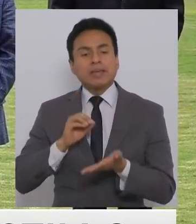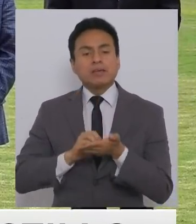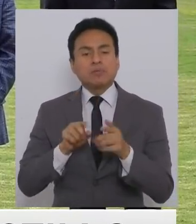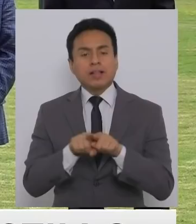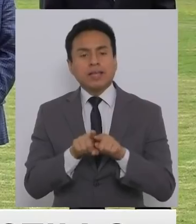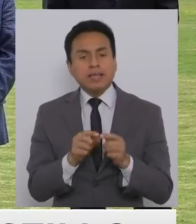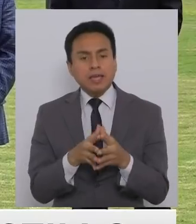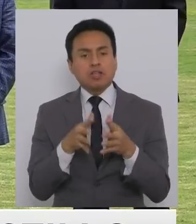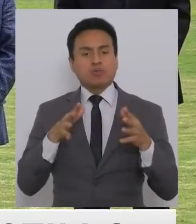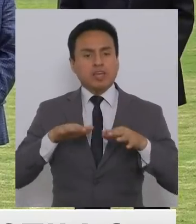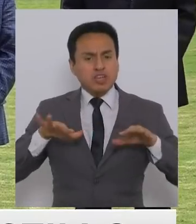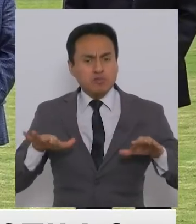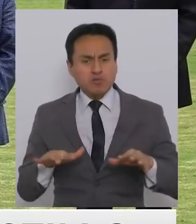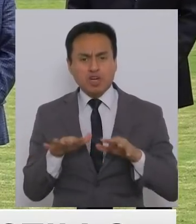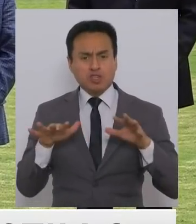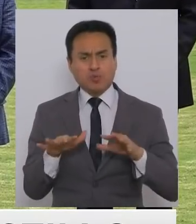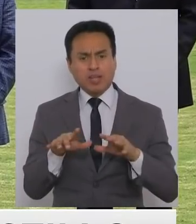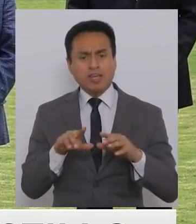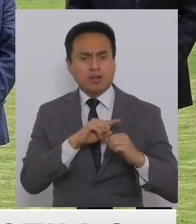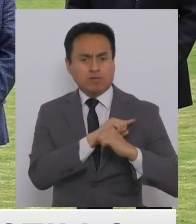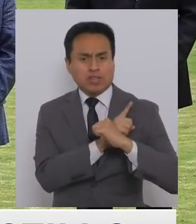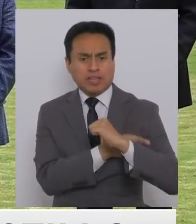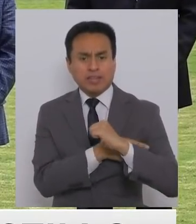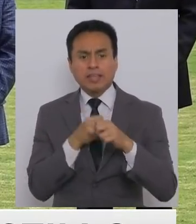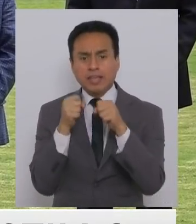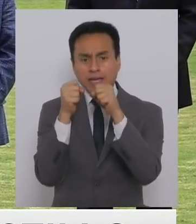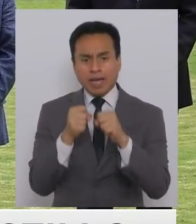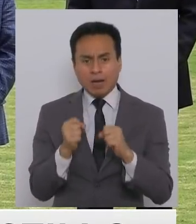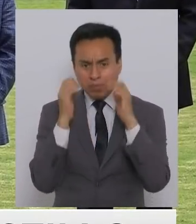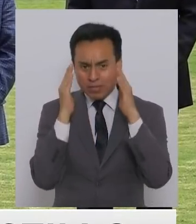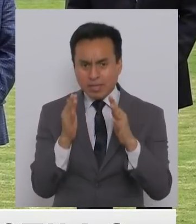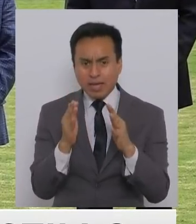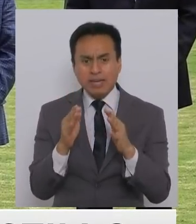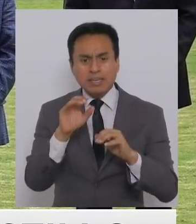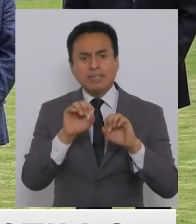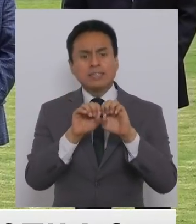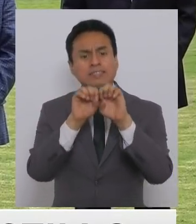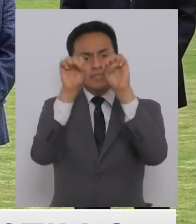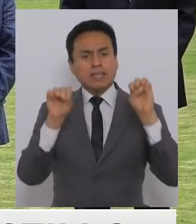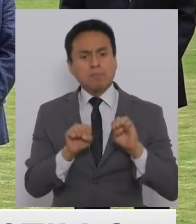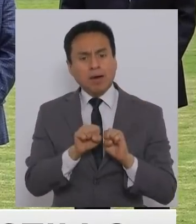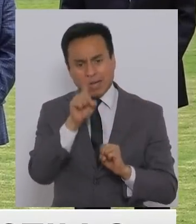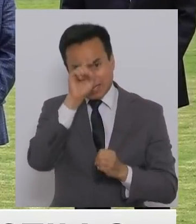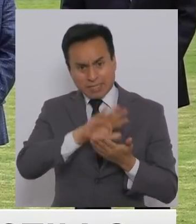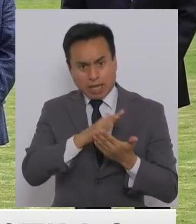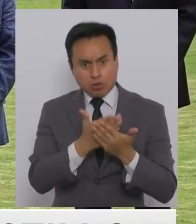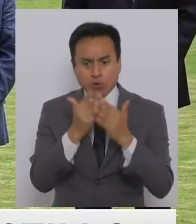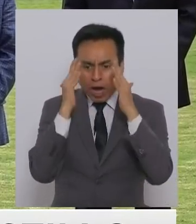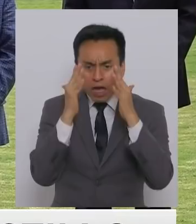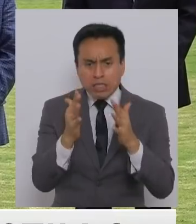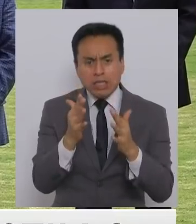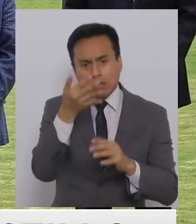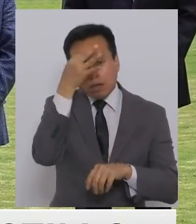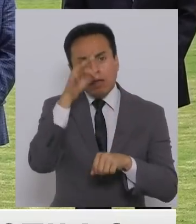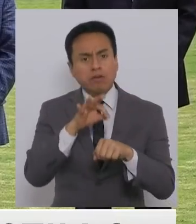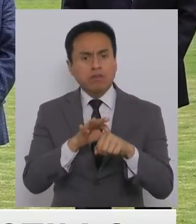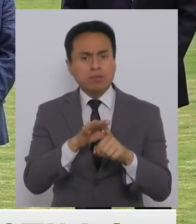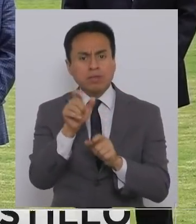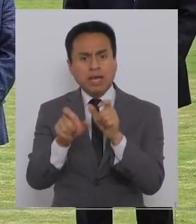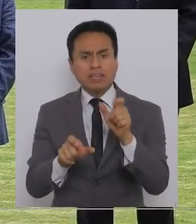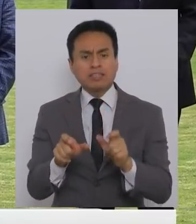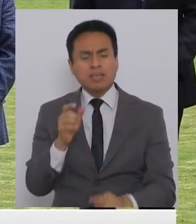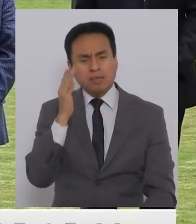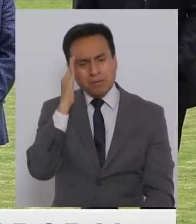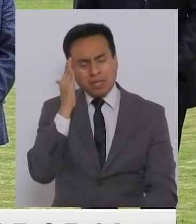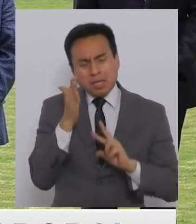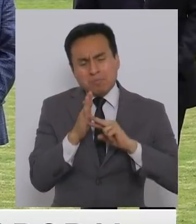enorme esfuerzo por fortalecer la capacidad de nuestro sistema de salud de atender las enfermedades mentales